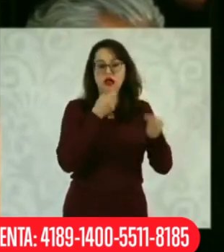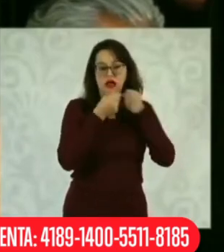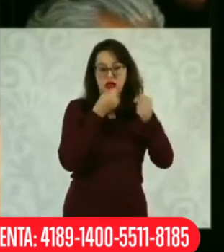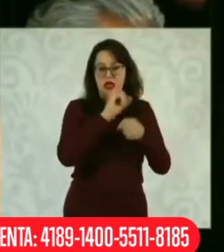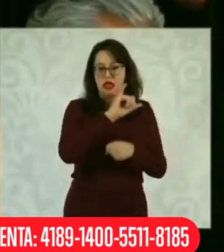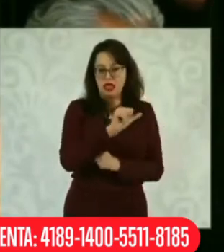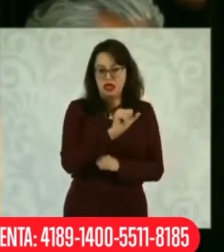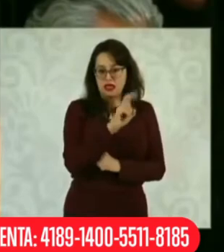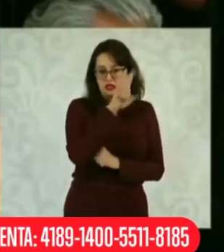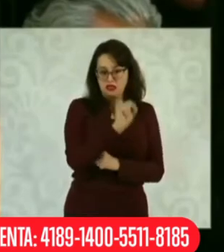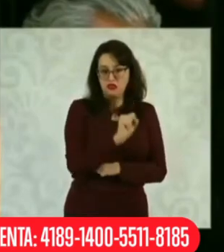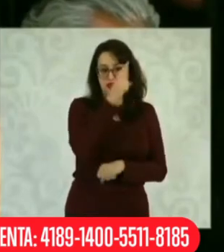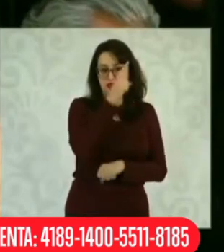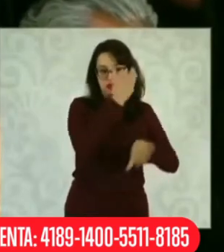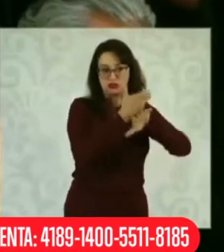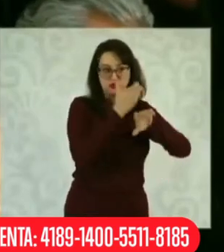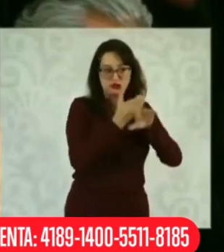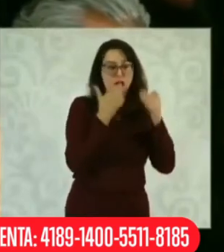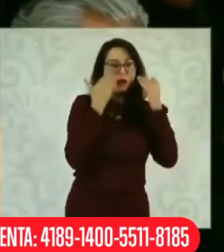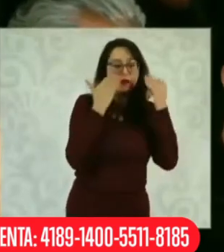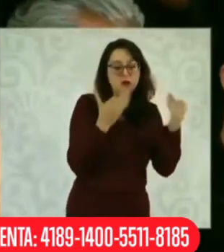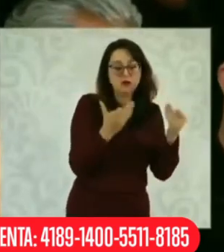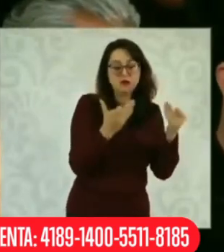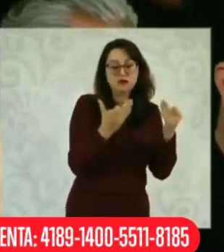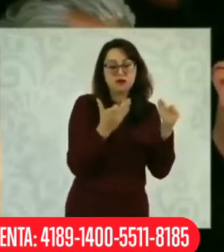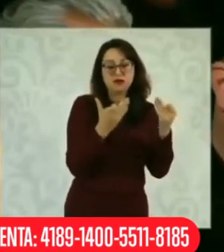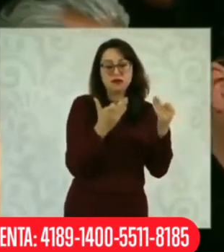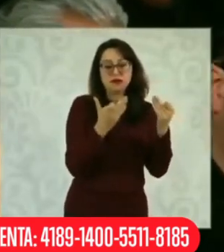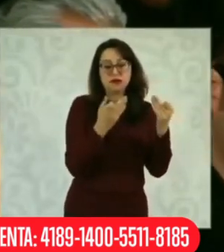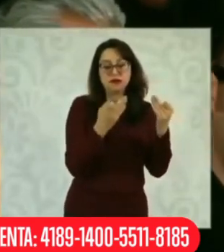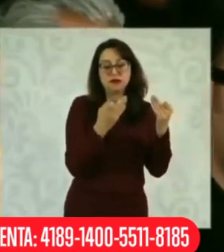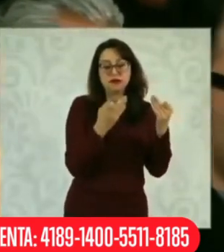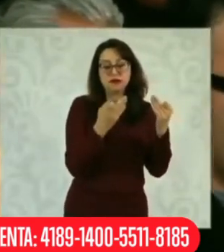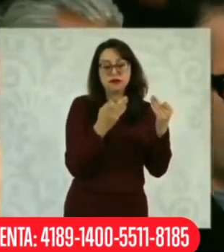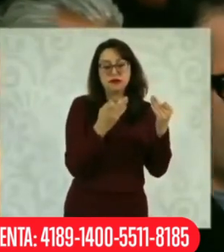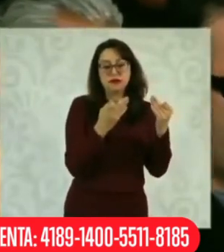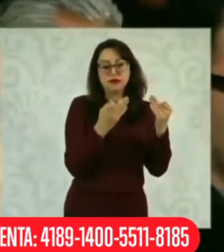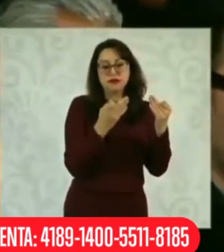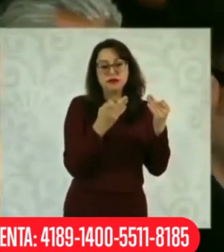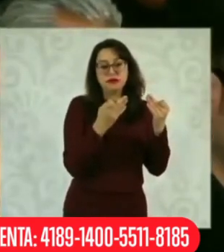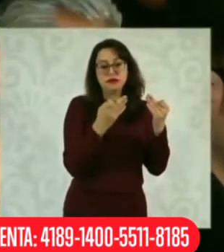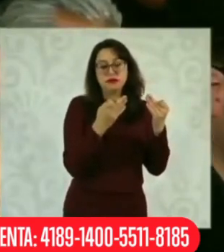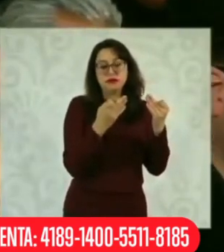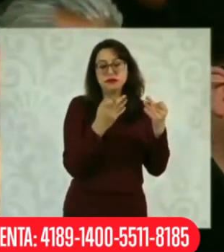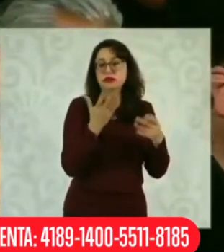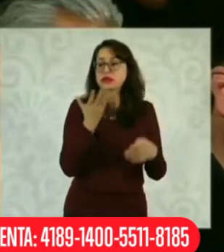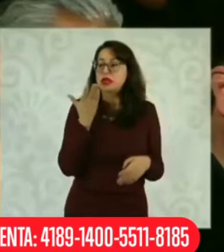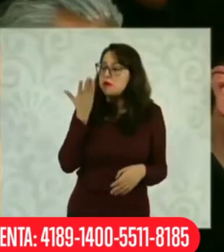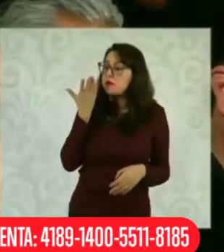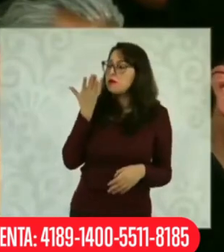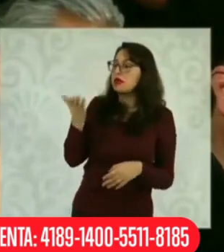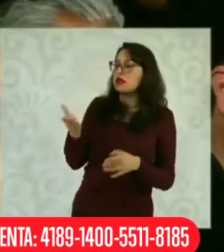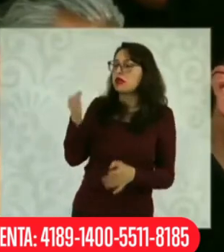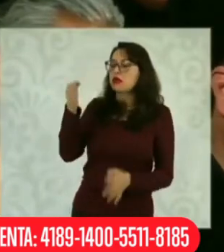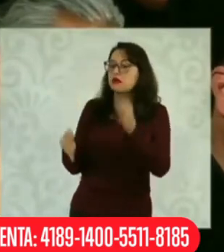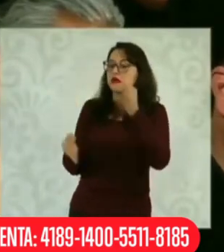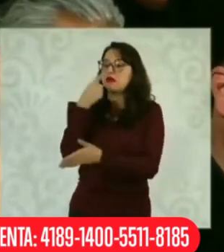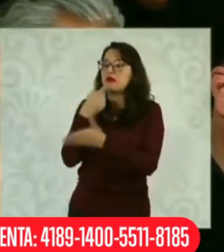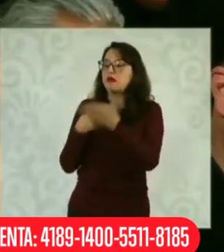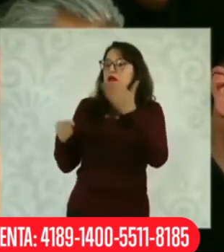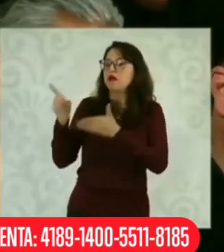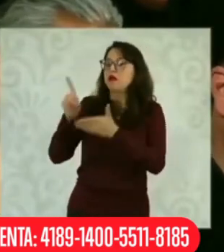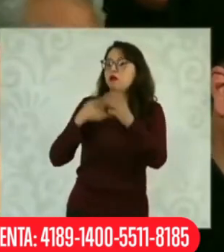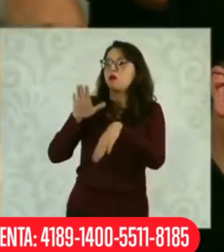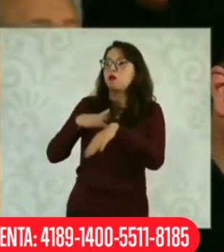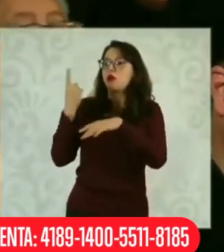es de corresponsal en Estados Unidos, quien estuvo en la audiencia, es que lo que dice este fiscal es que la aplicación del retiro de cargos se centró en equilibrar los intereses